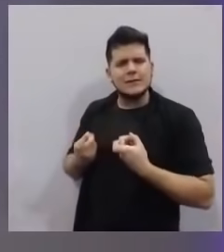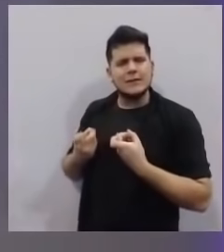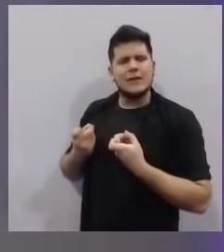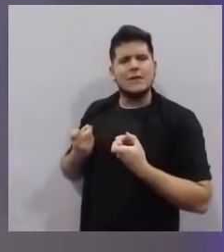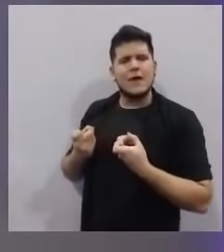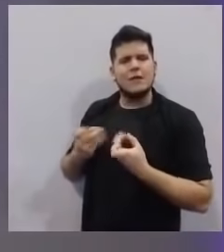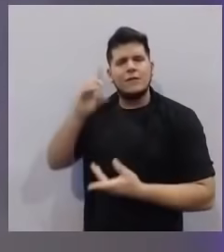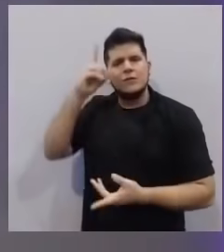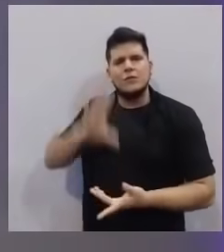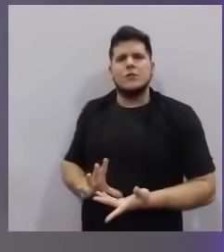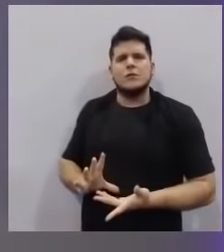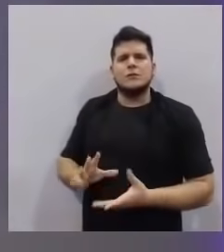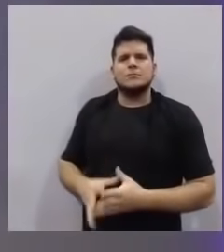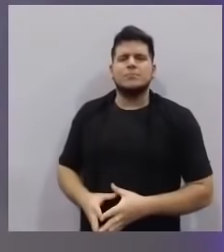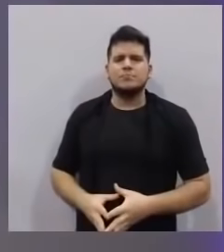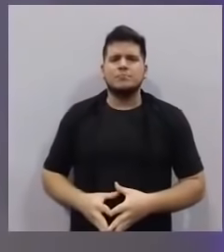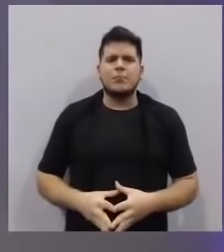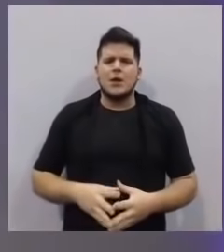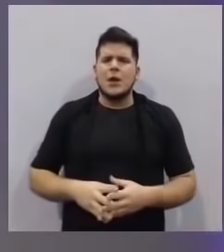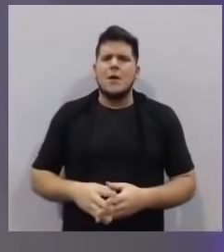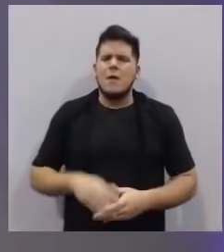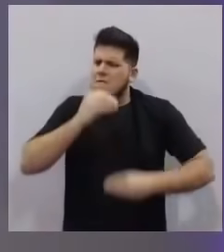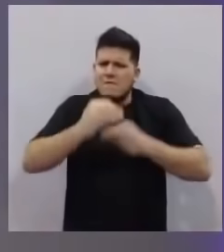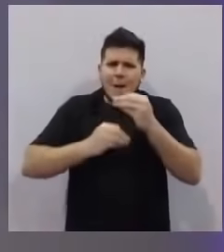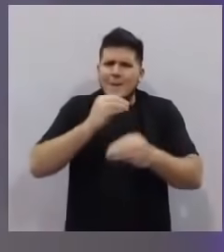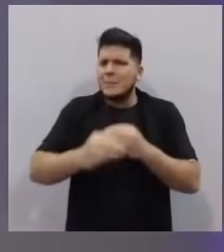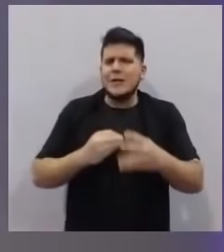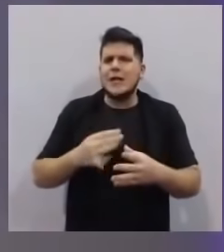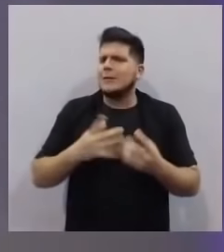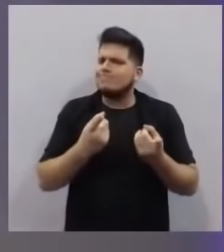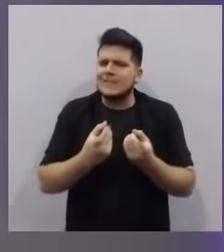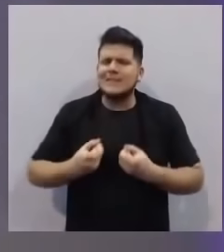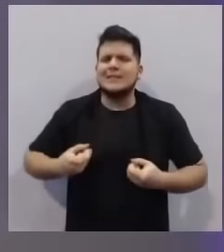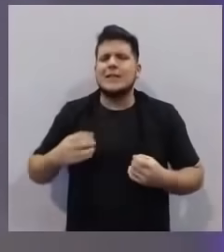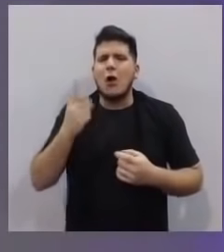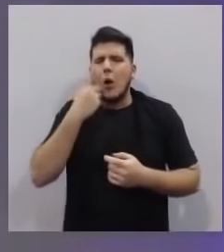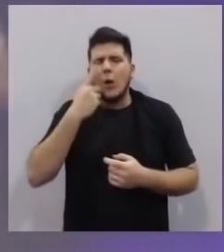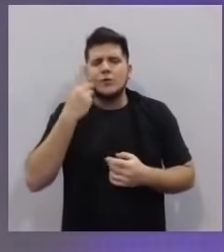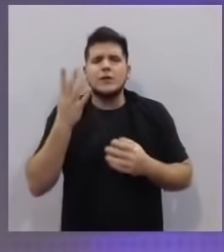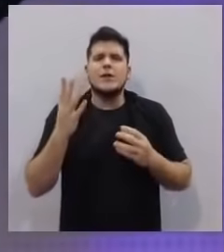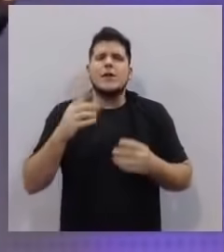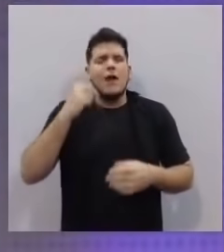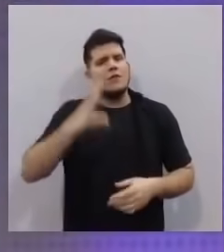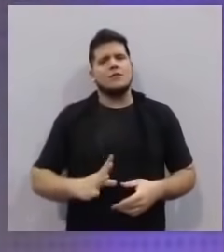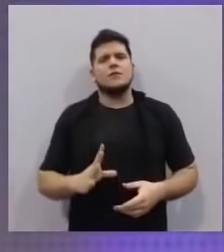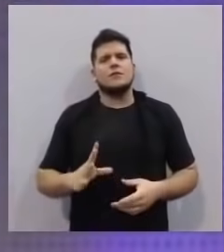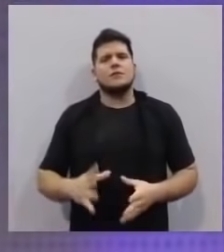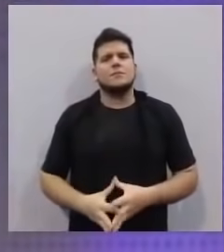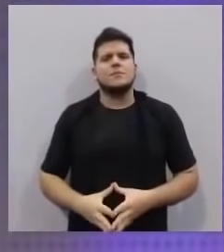familias que los cielos estén abiertos sobre muchas personas en todas las